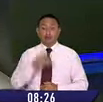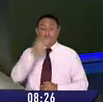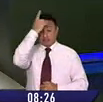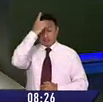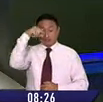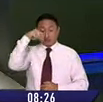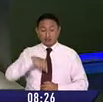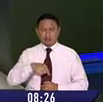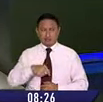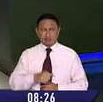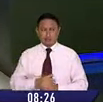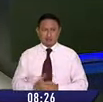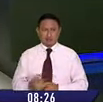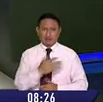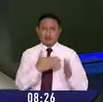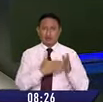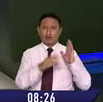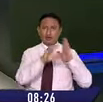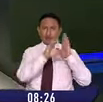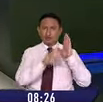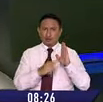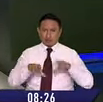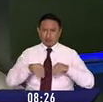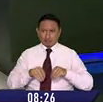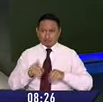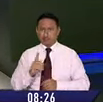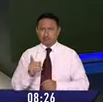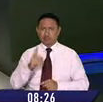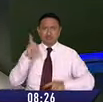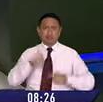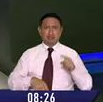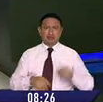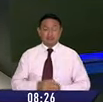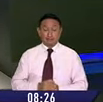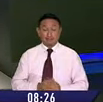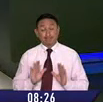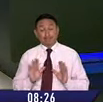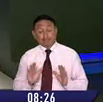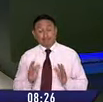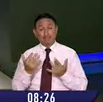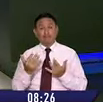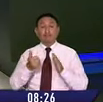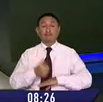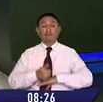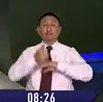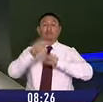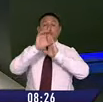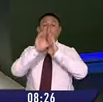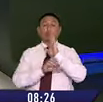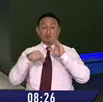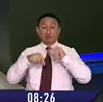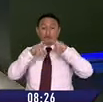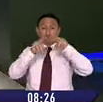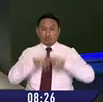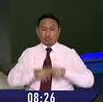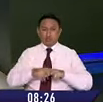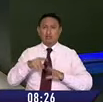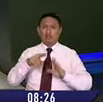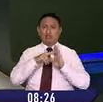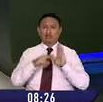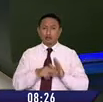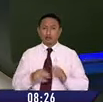inconstitucional del presidente Lasso para activar la muerte cruzada, por lo que esperará a la Corte Constitucional revise esta medida y en caso de ser